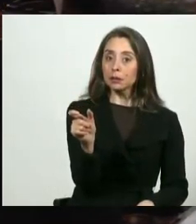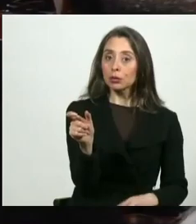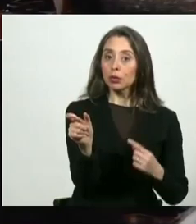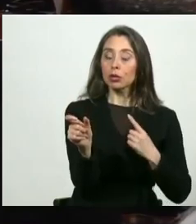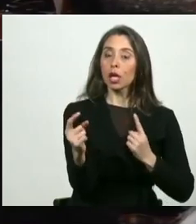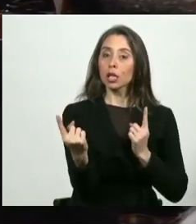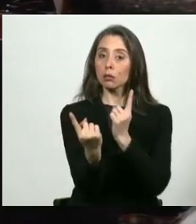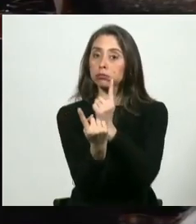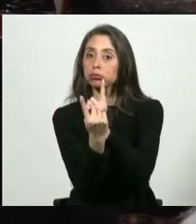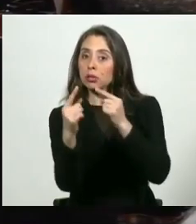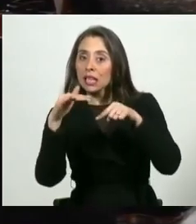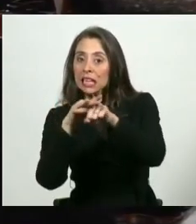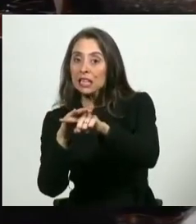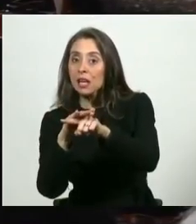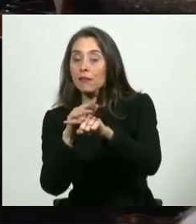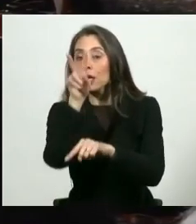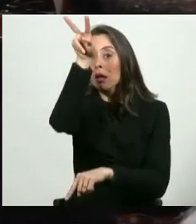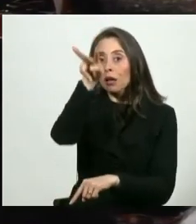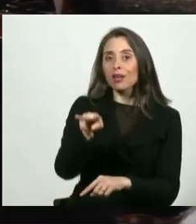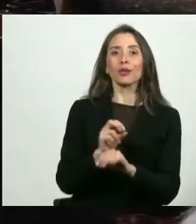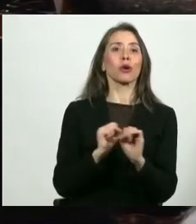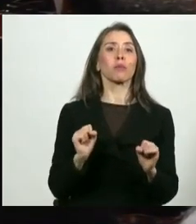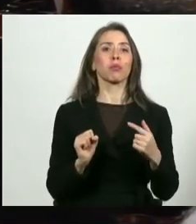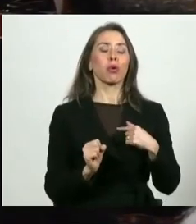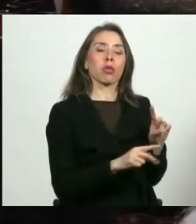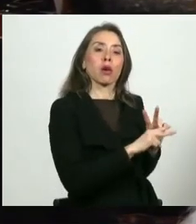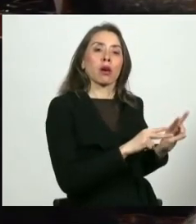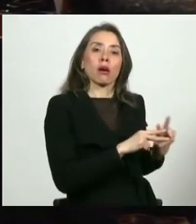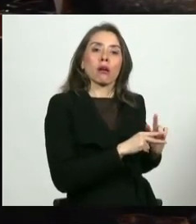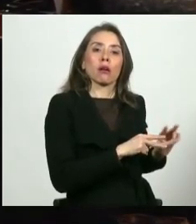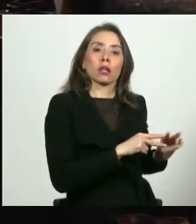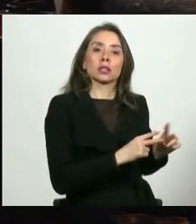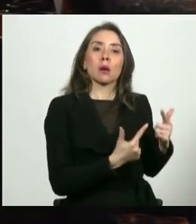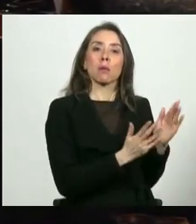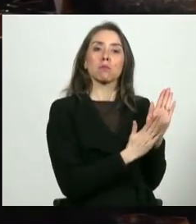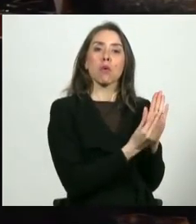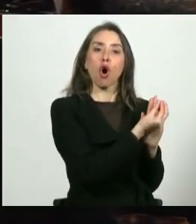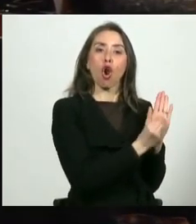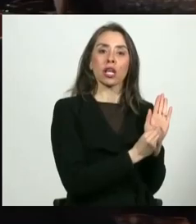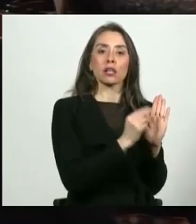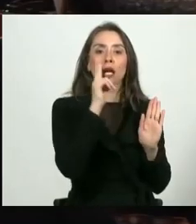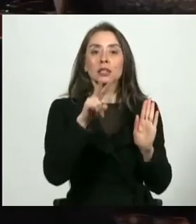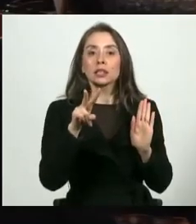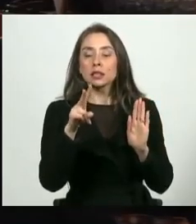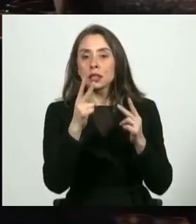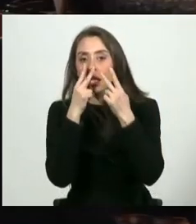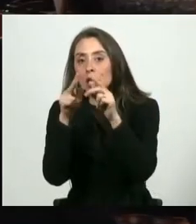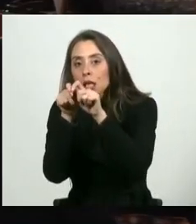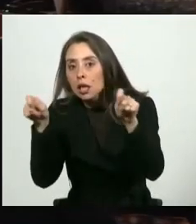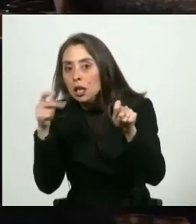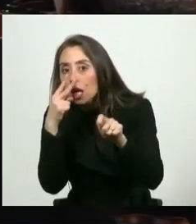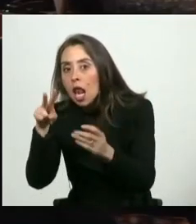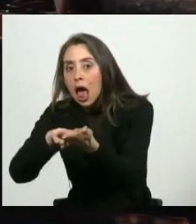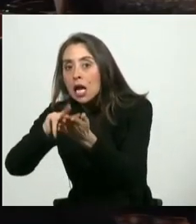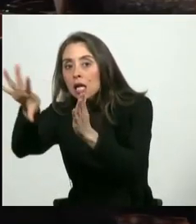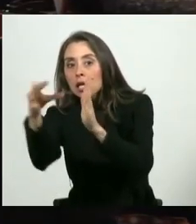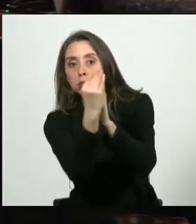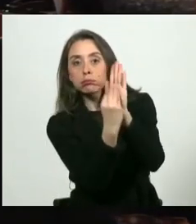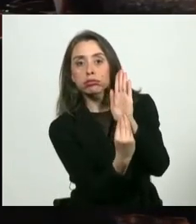estamos interviniendo. Nosotros no podemos pretender generar políticas si no consideramos la realidad. No podemos pretender